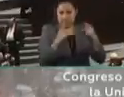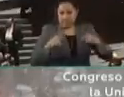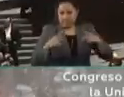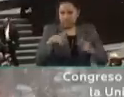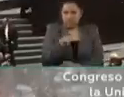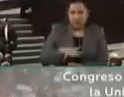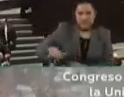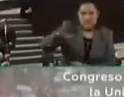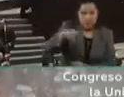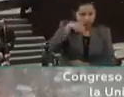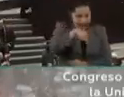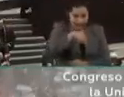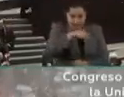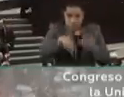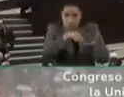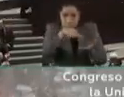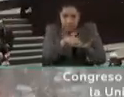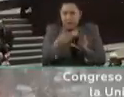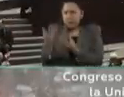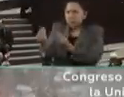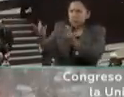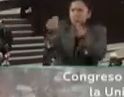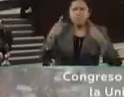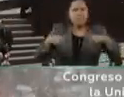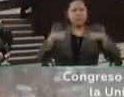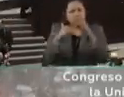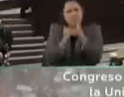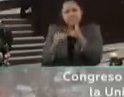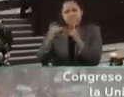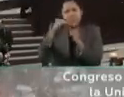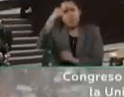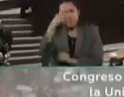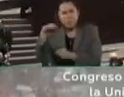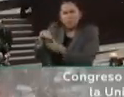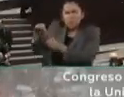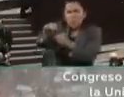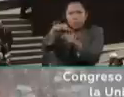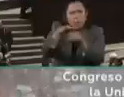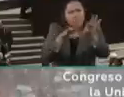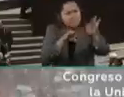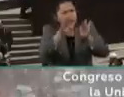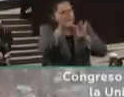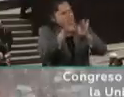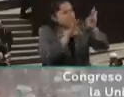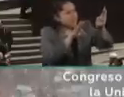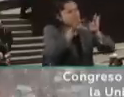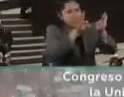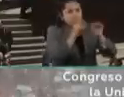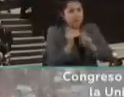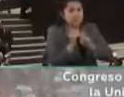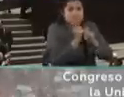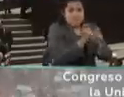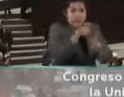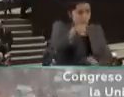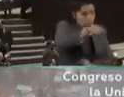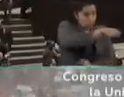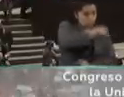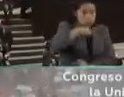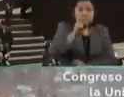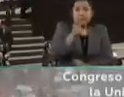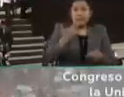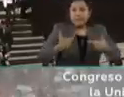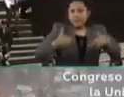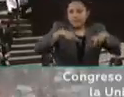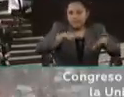de millones de mexicanas y mexicanos que nos dieron con su voto a todos la representación de su voluntad